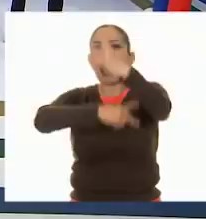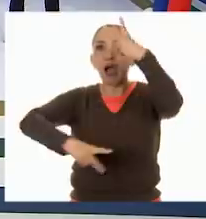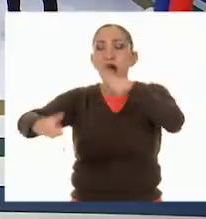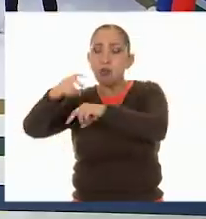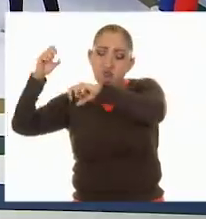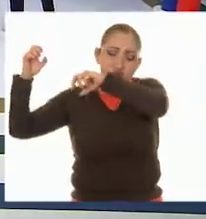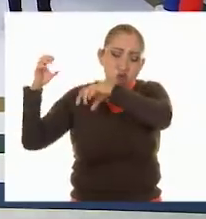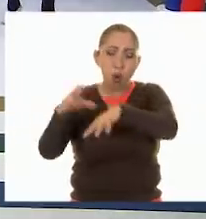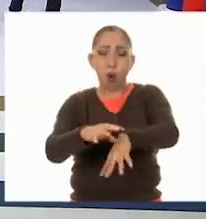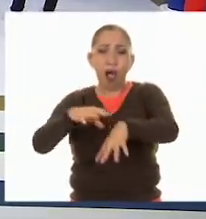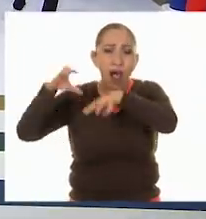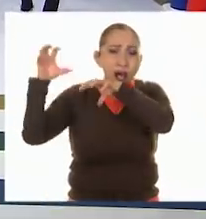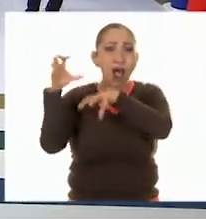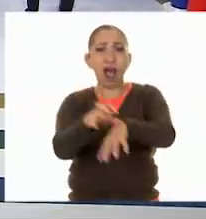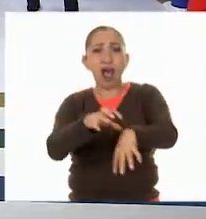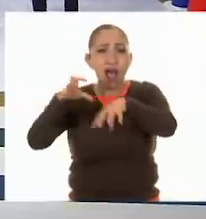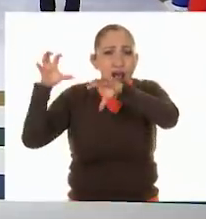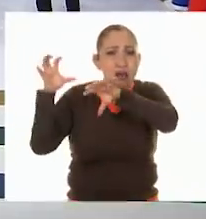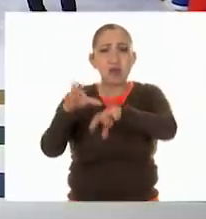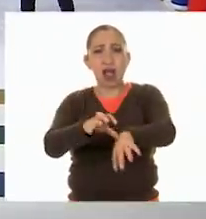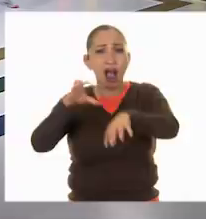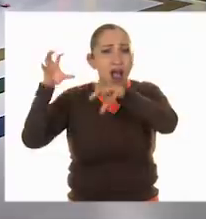presente.